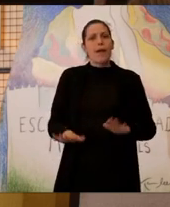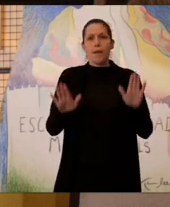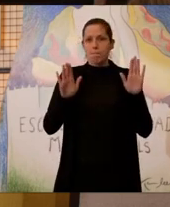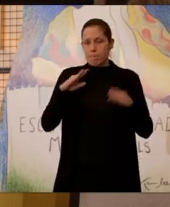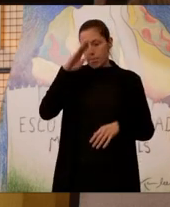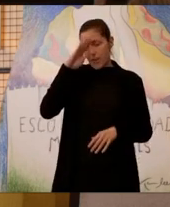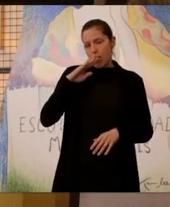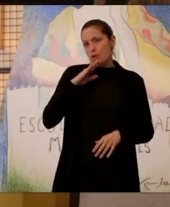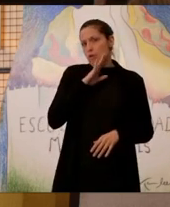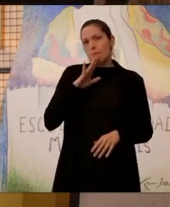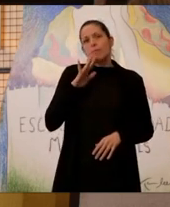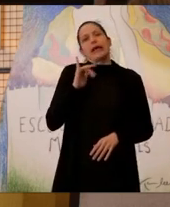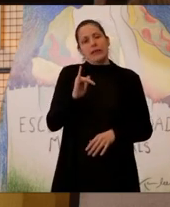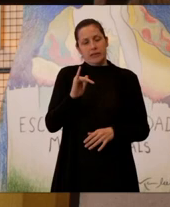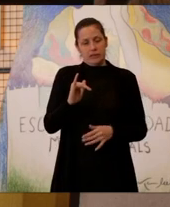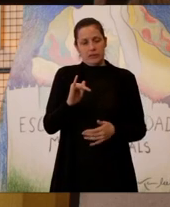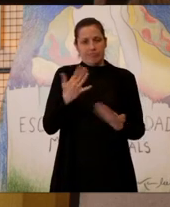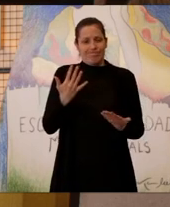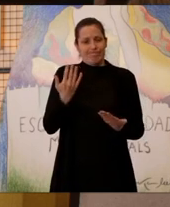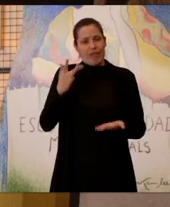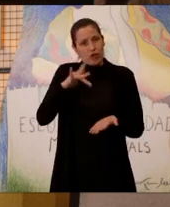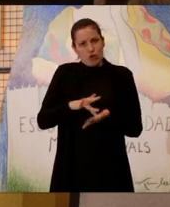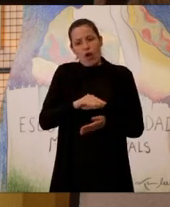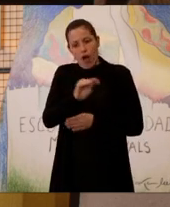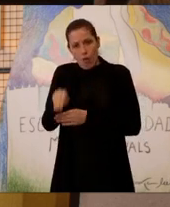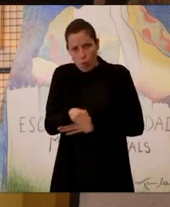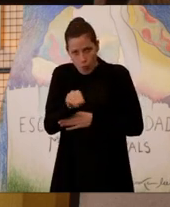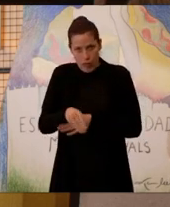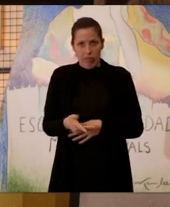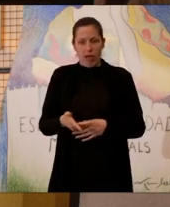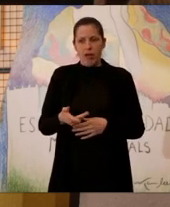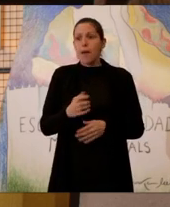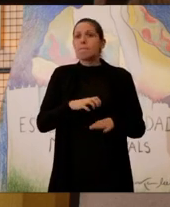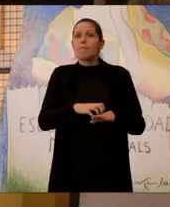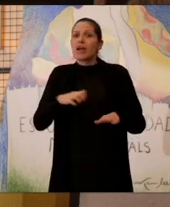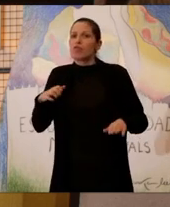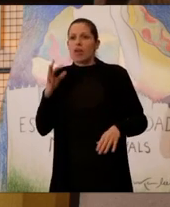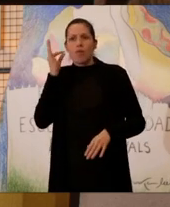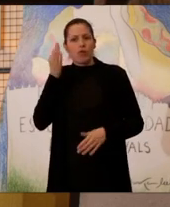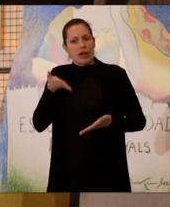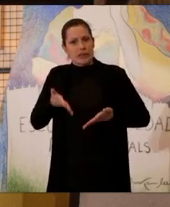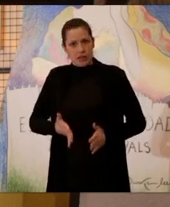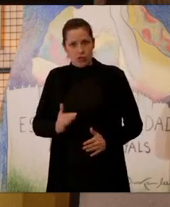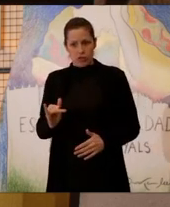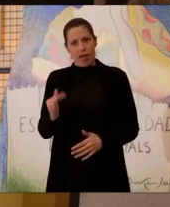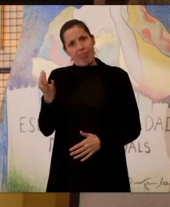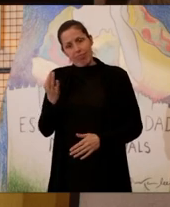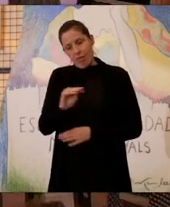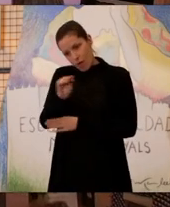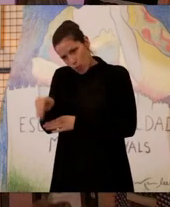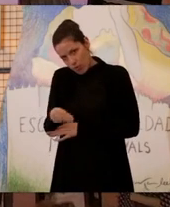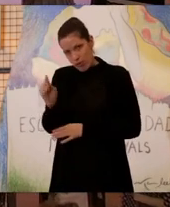en algún momento tuve que cuidar de mis padres y la mayoría de las mujeres tienen hijos y por tanto tienen que cuidar de sus etcétera es decir